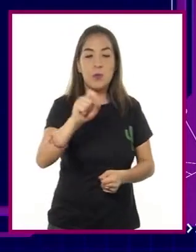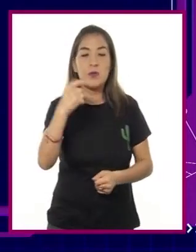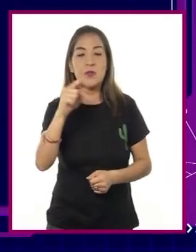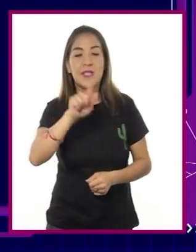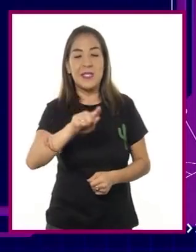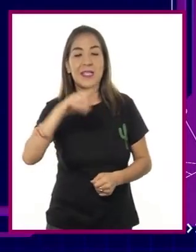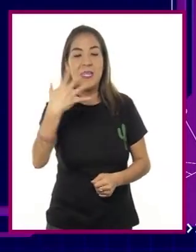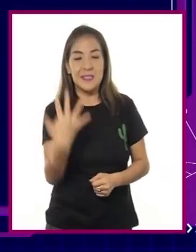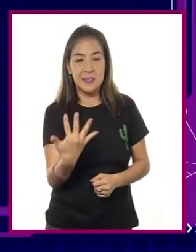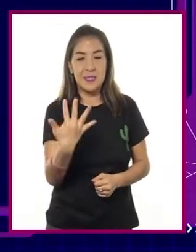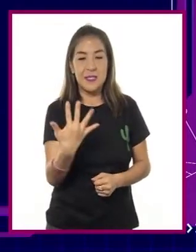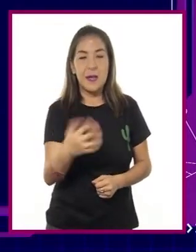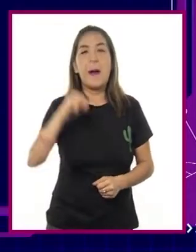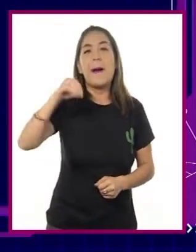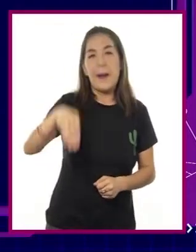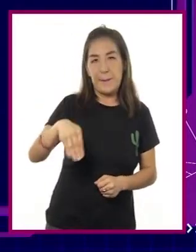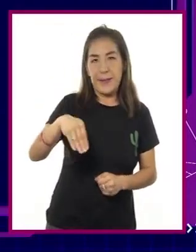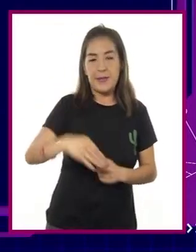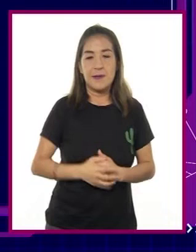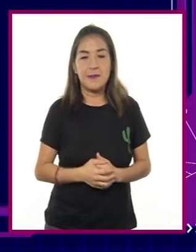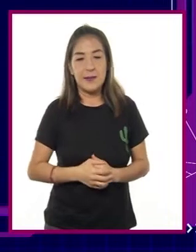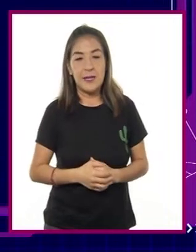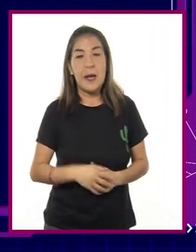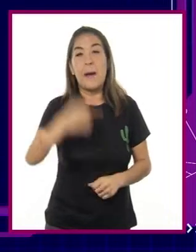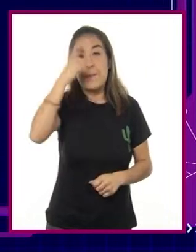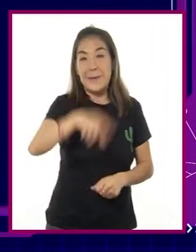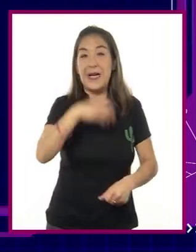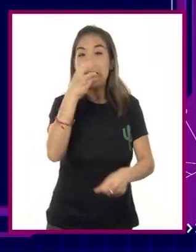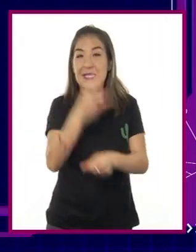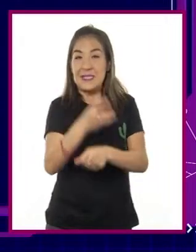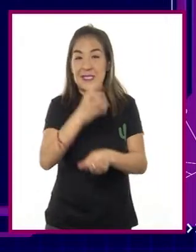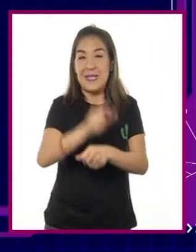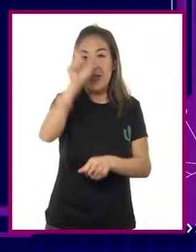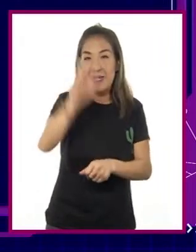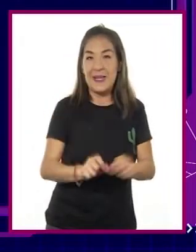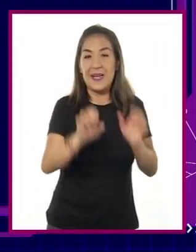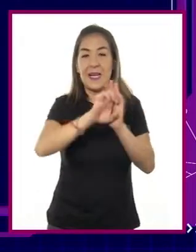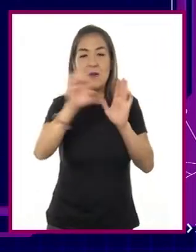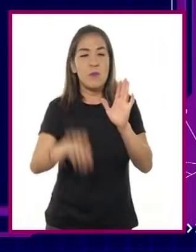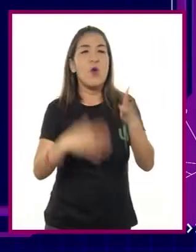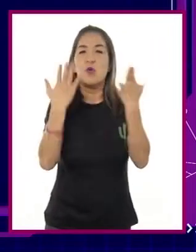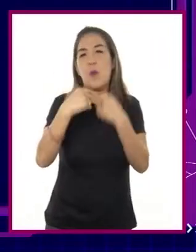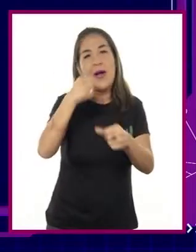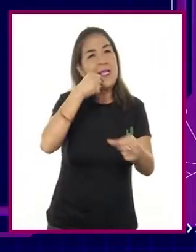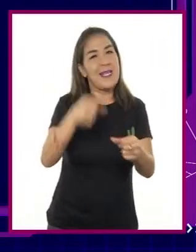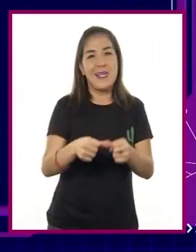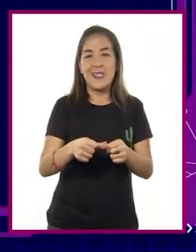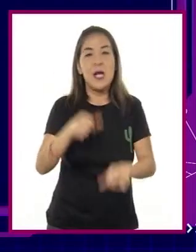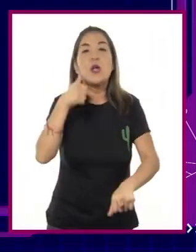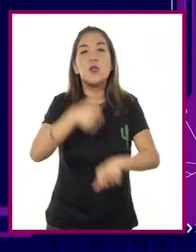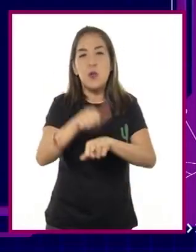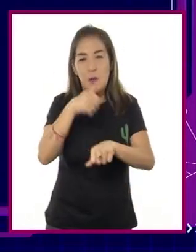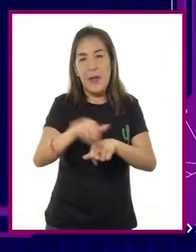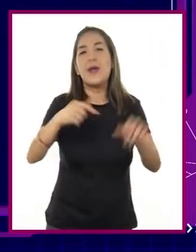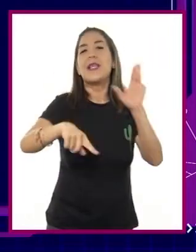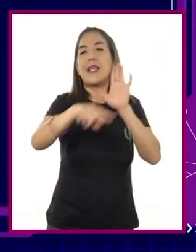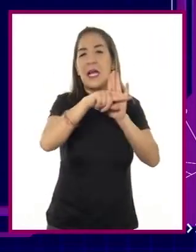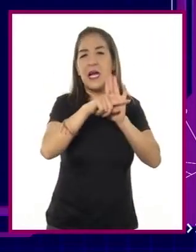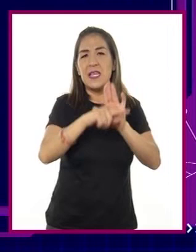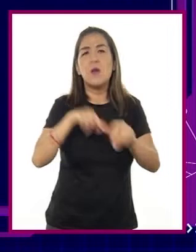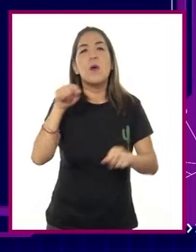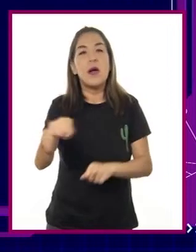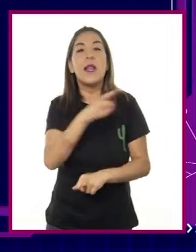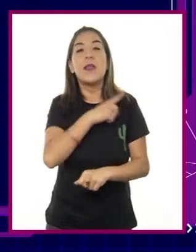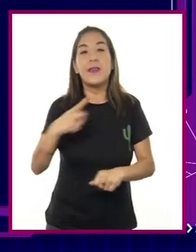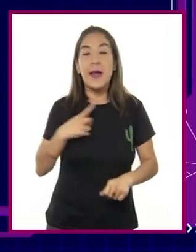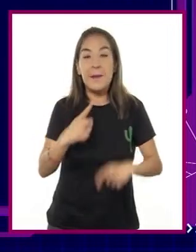o 1.75m. Para el tercer ejemplo no tenemos literal y los números son negativos, por lo tanto